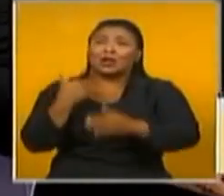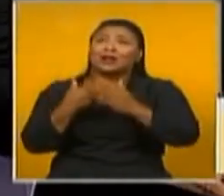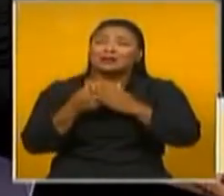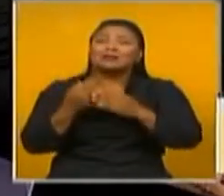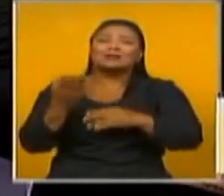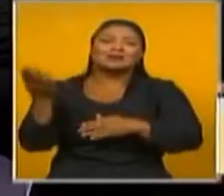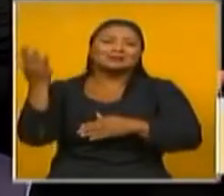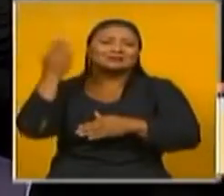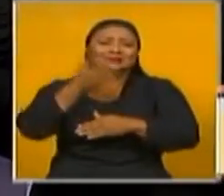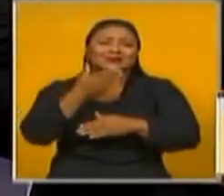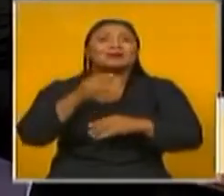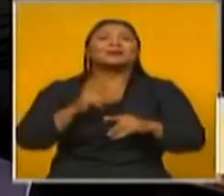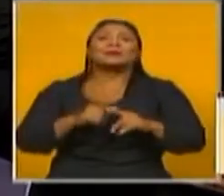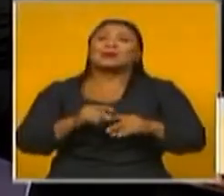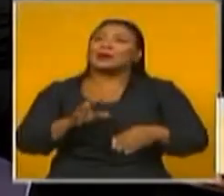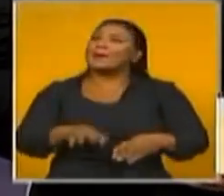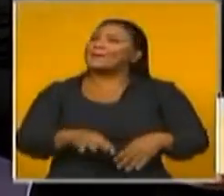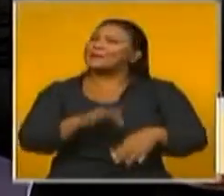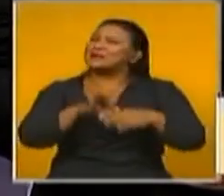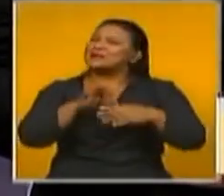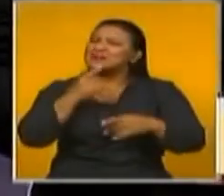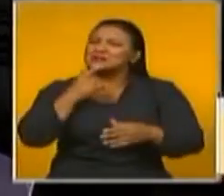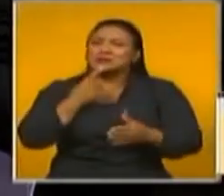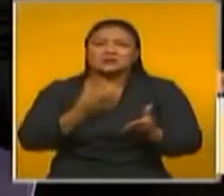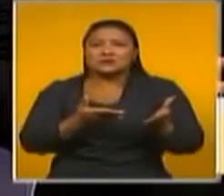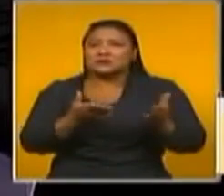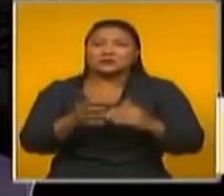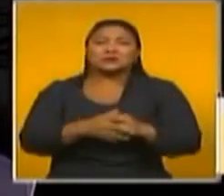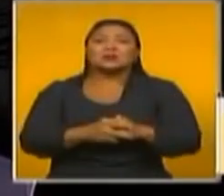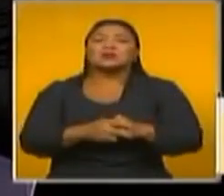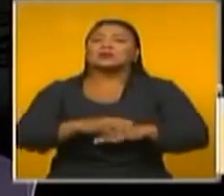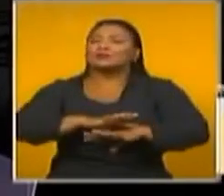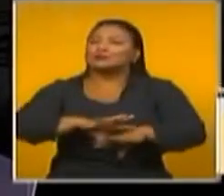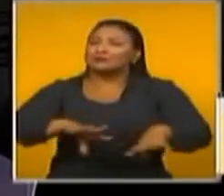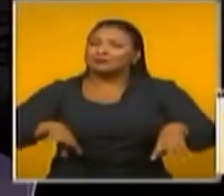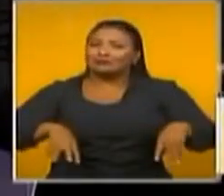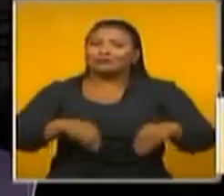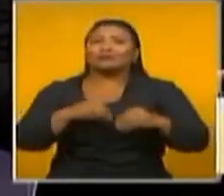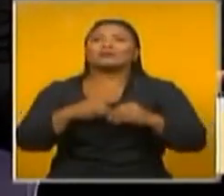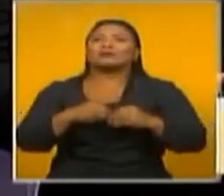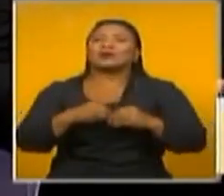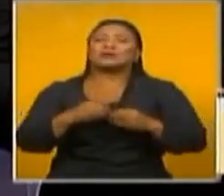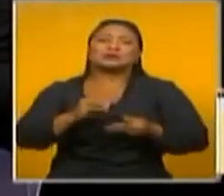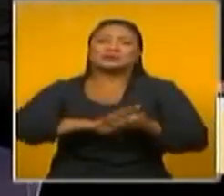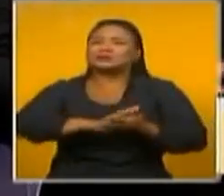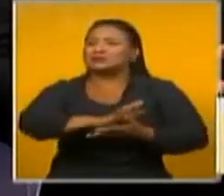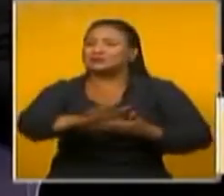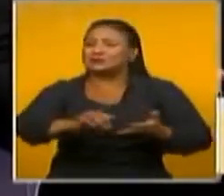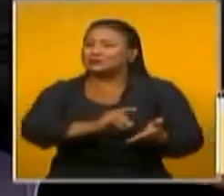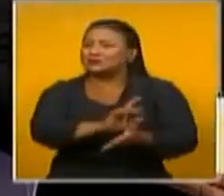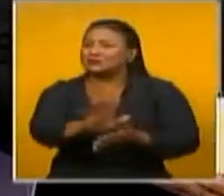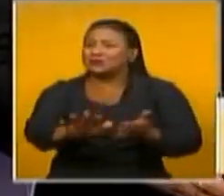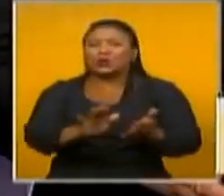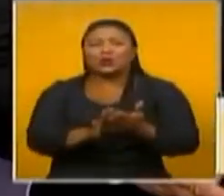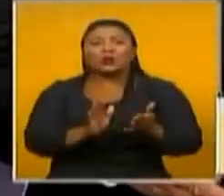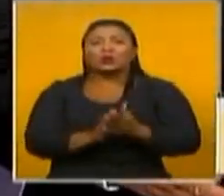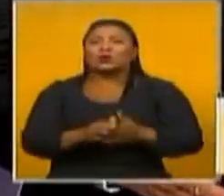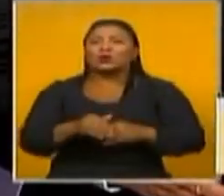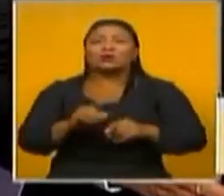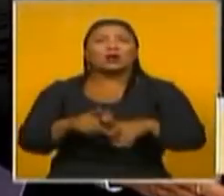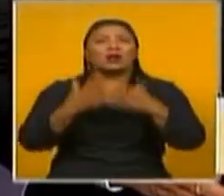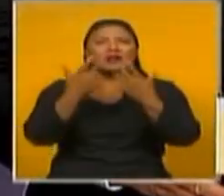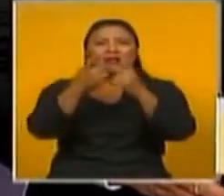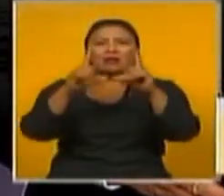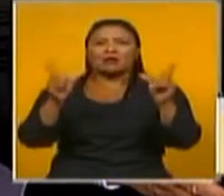tormentosa, especialmente en lo que respecta a corrupción, despilfarro y atentado contra las